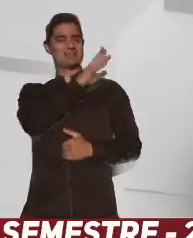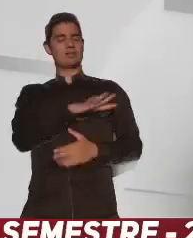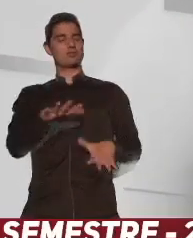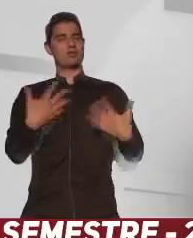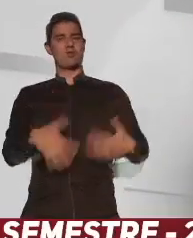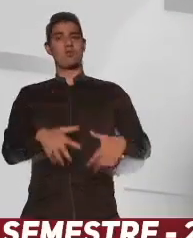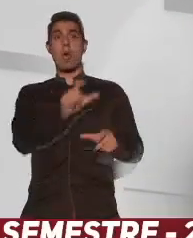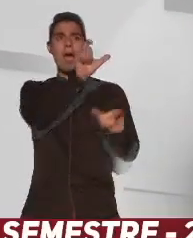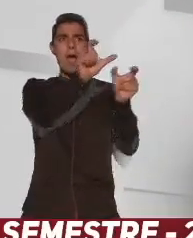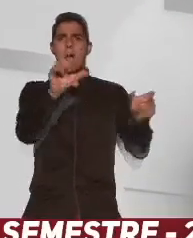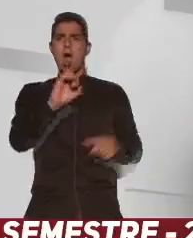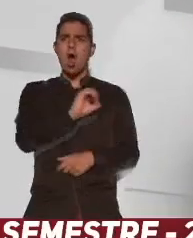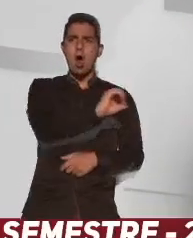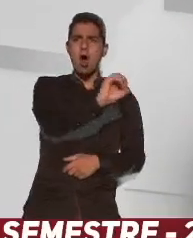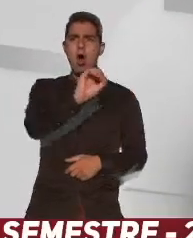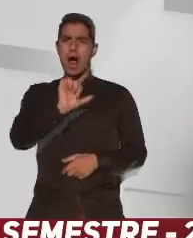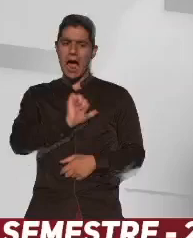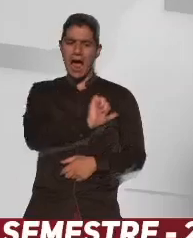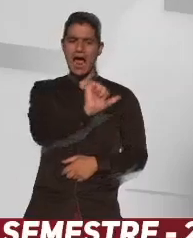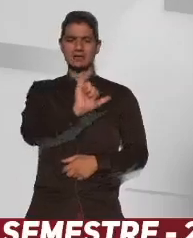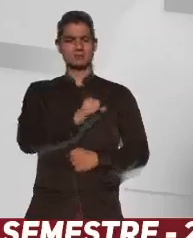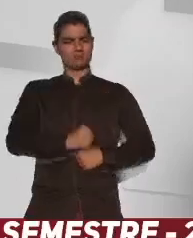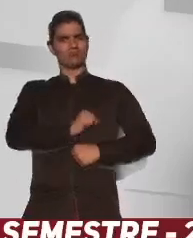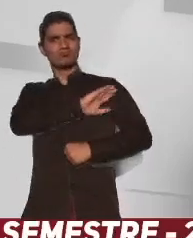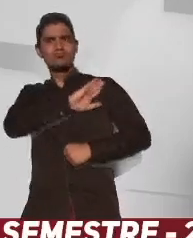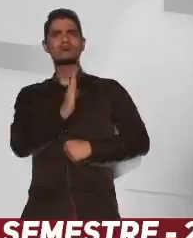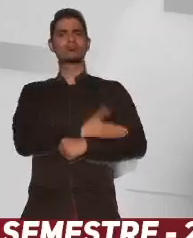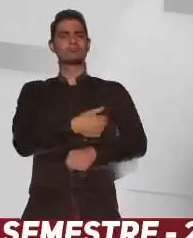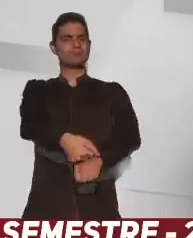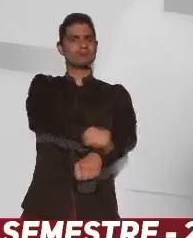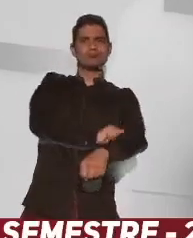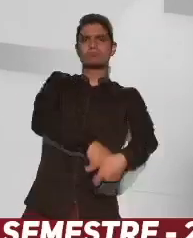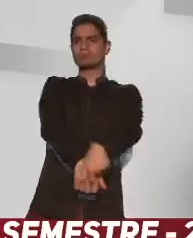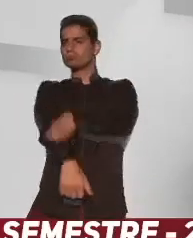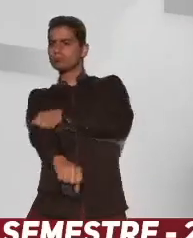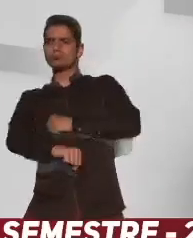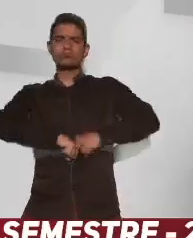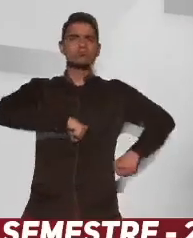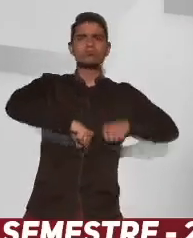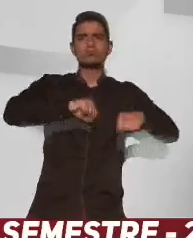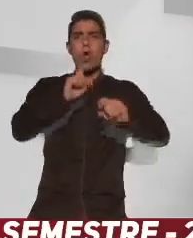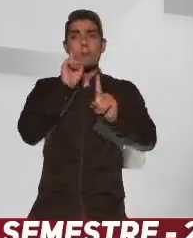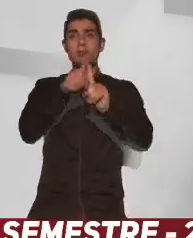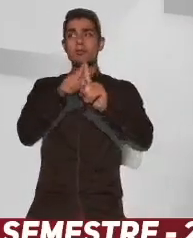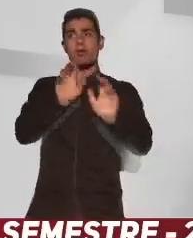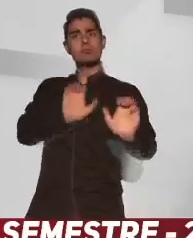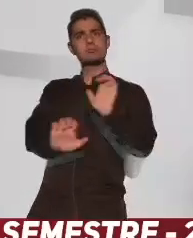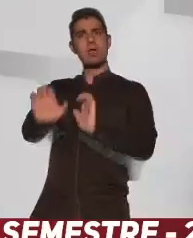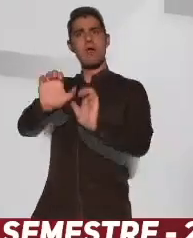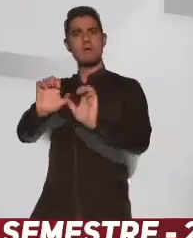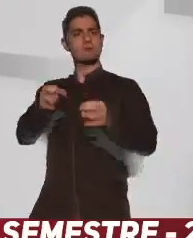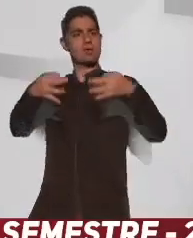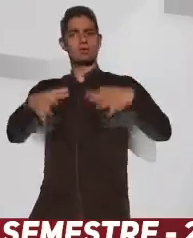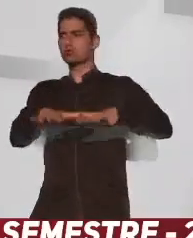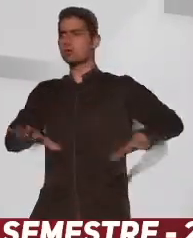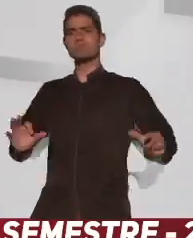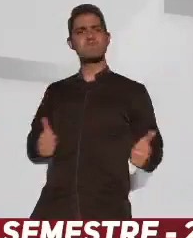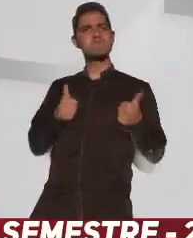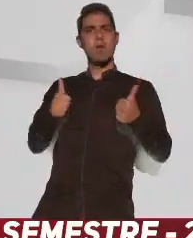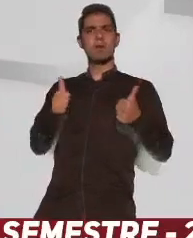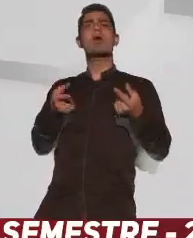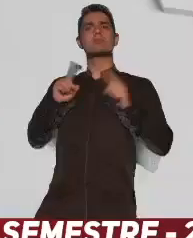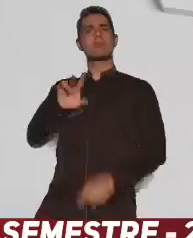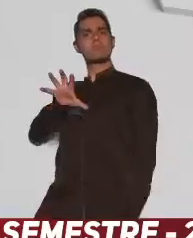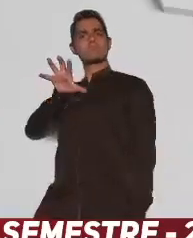que se ponen el overol en defensa no solamente de la seguridad, sino también de la patria. Aquel 23 de octubre del